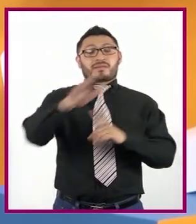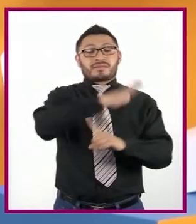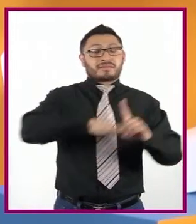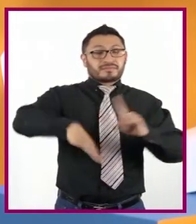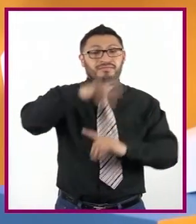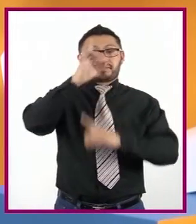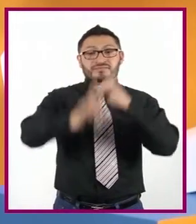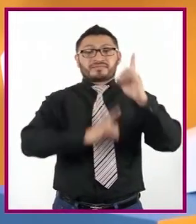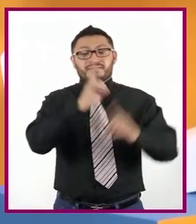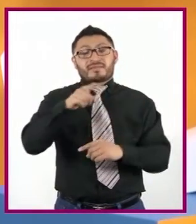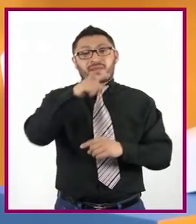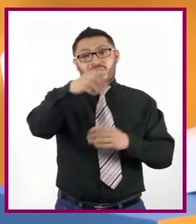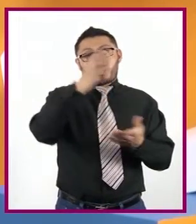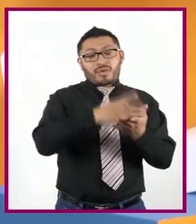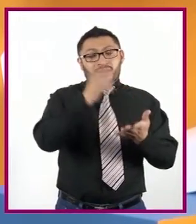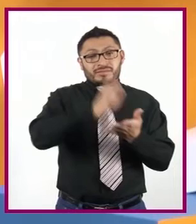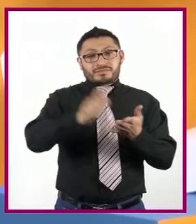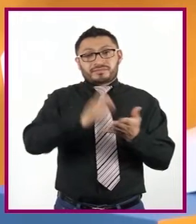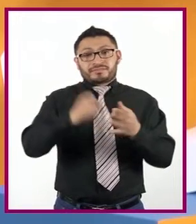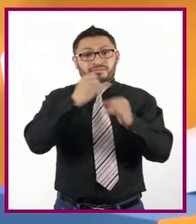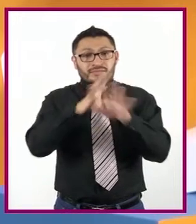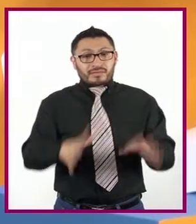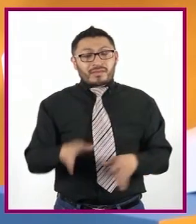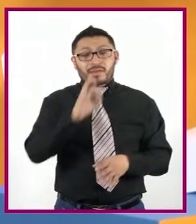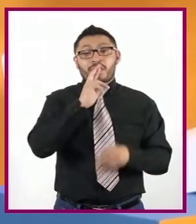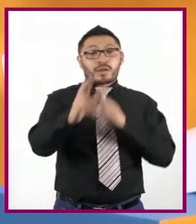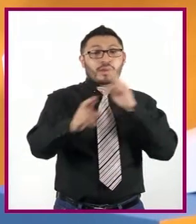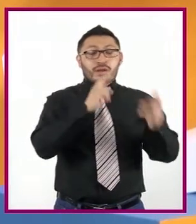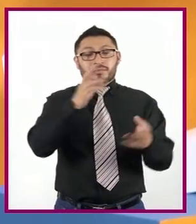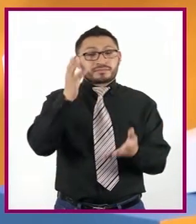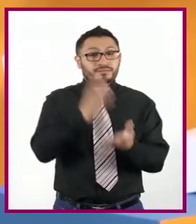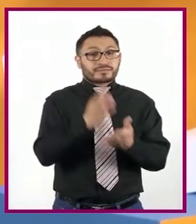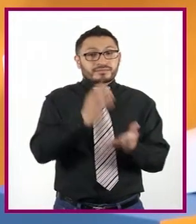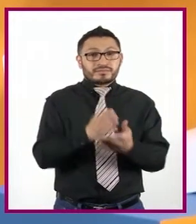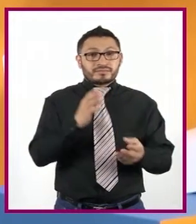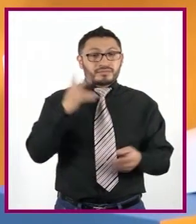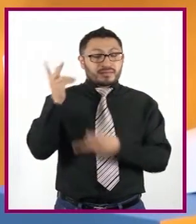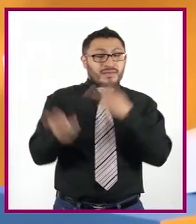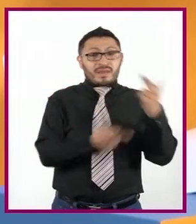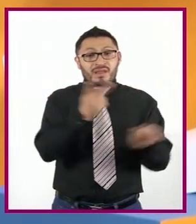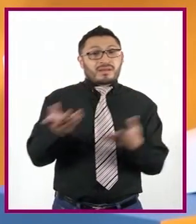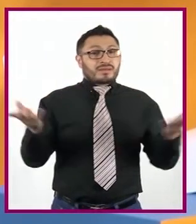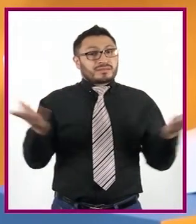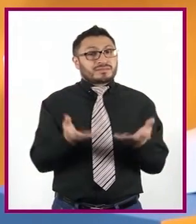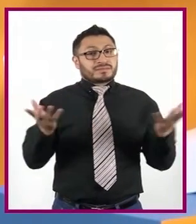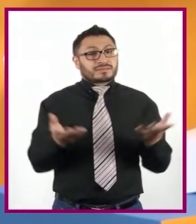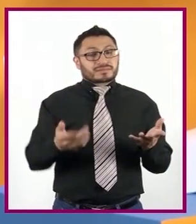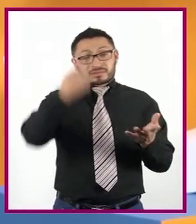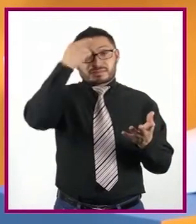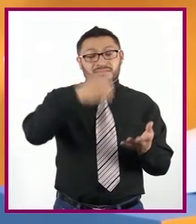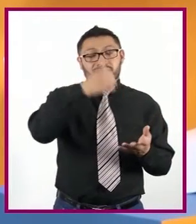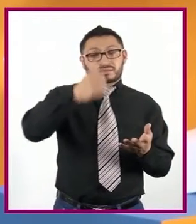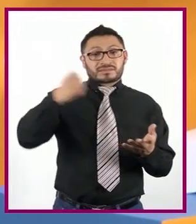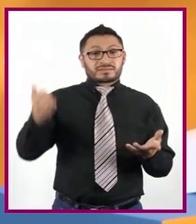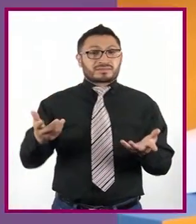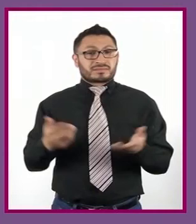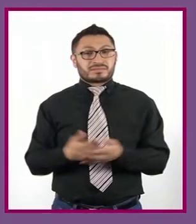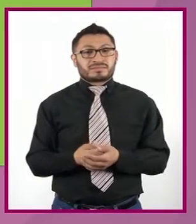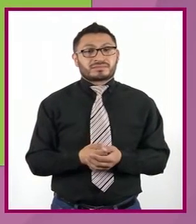deportes. Tomen nota de la información y contesten en su cuaderno las preguntas que realizaremos para cada una de